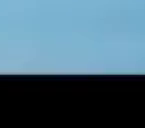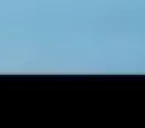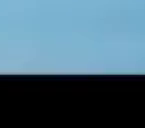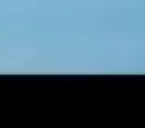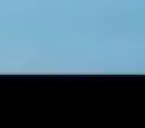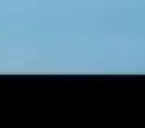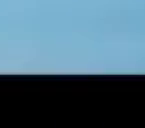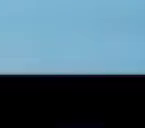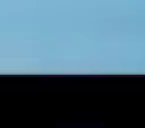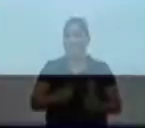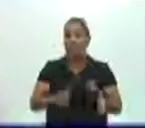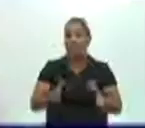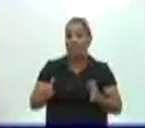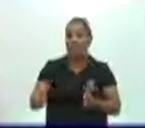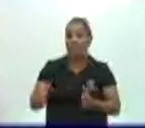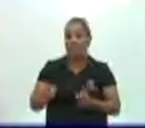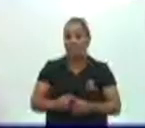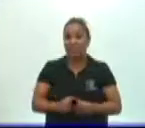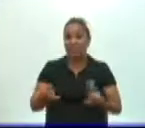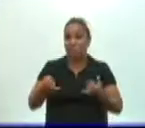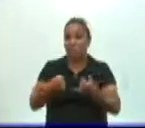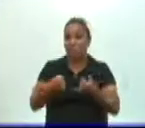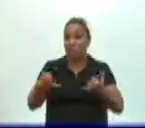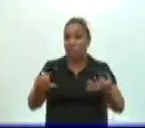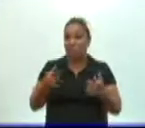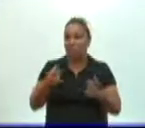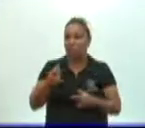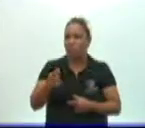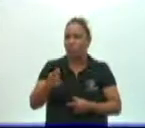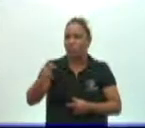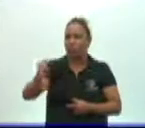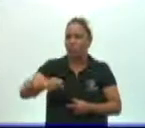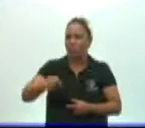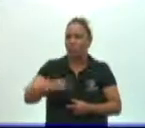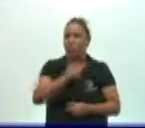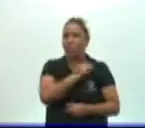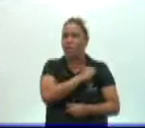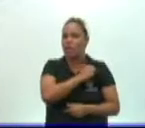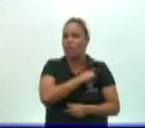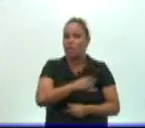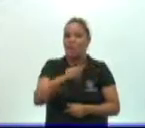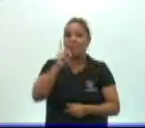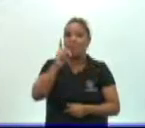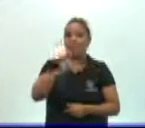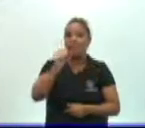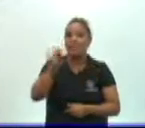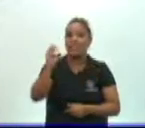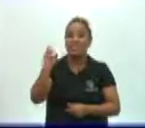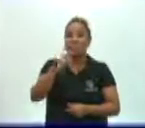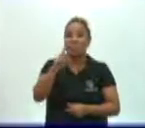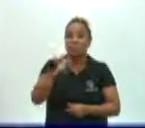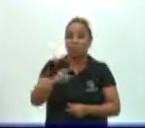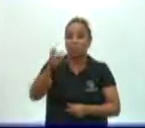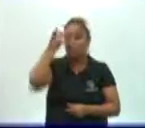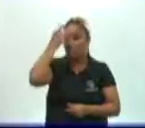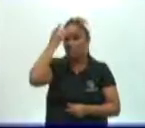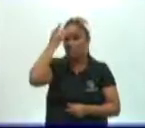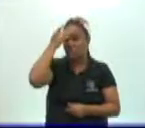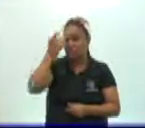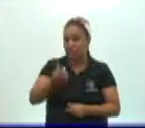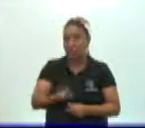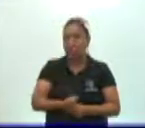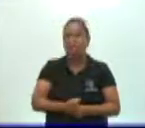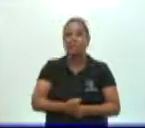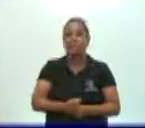La sección Conectando nos acerca hoy a un texto llamado 100 preguntas sobre la India, de Mercedes Crespo Villate y Rolando López